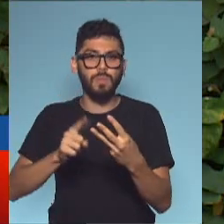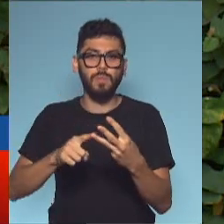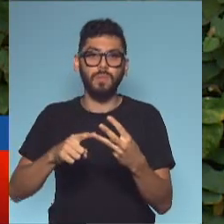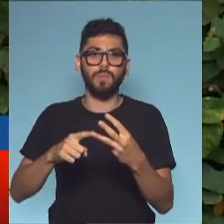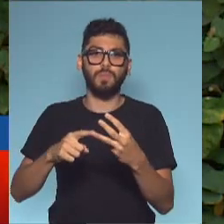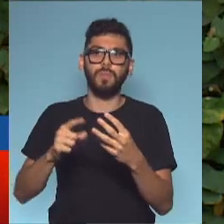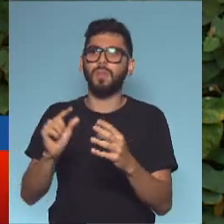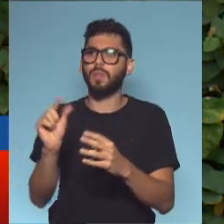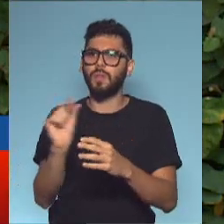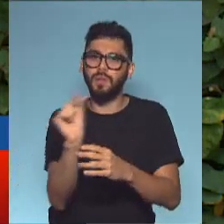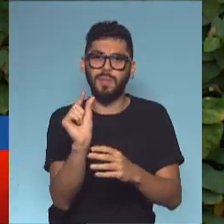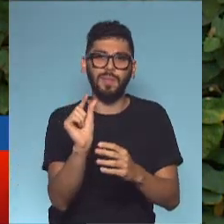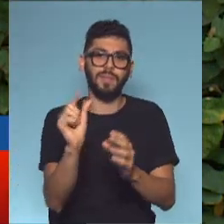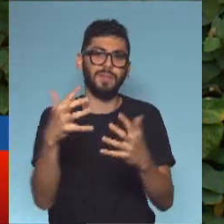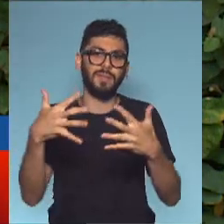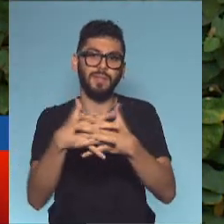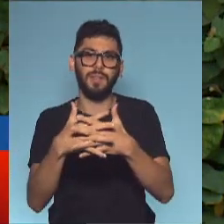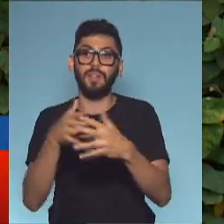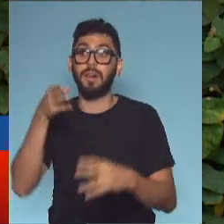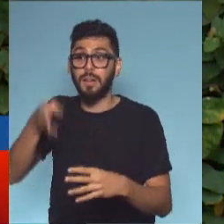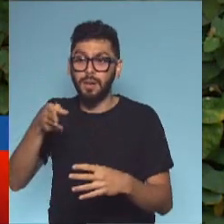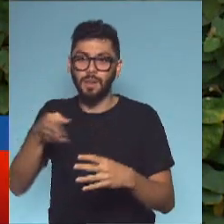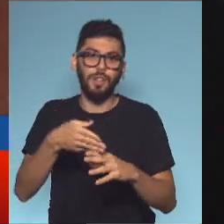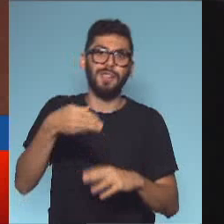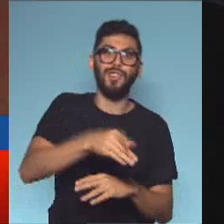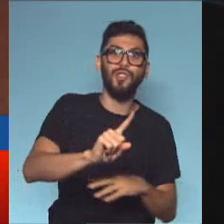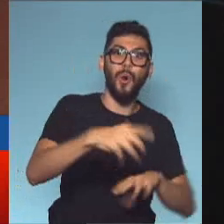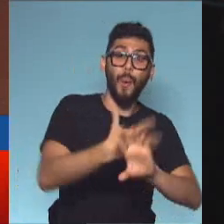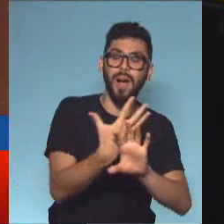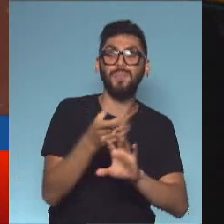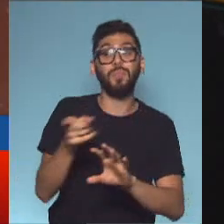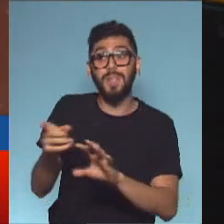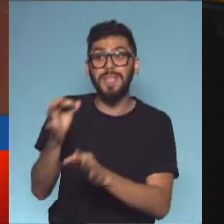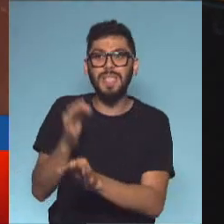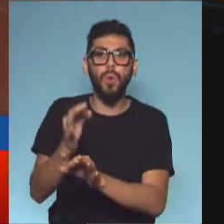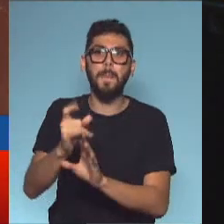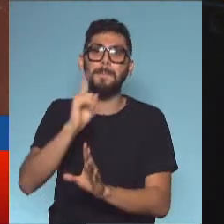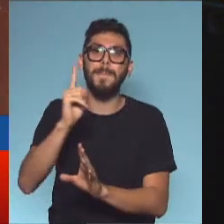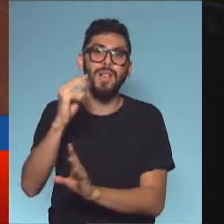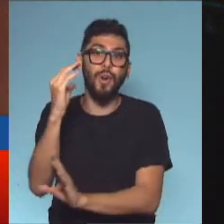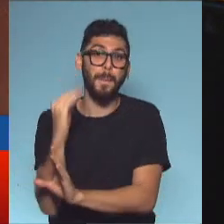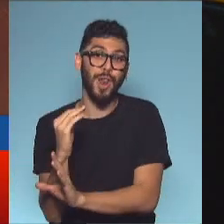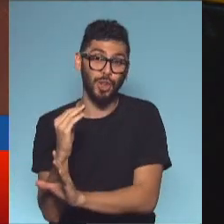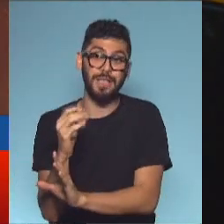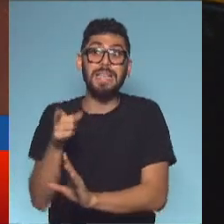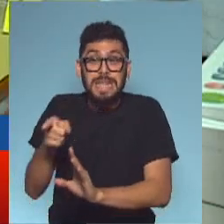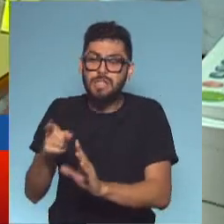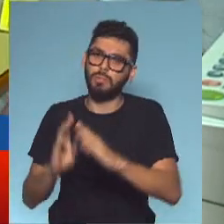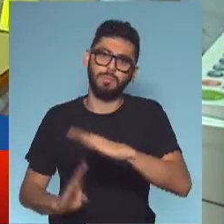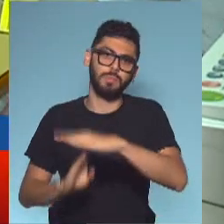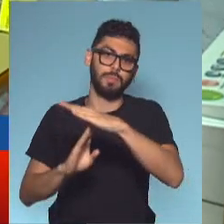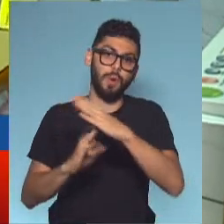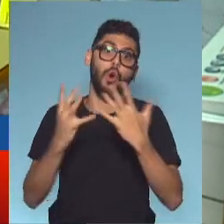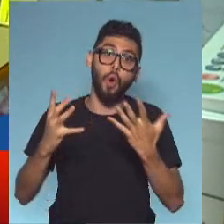la presencialidad y la no presencialidad. Es una escuela de bajo riesgo, que son los lugares que tenemos que priorizar. Por supuesto, en la